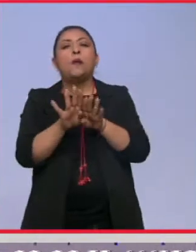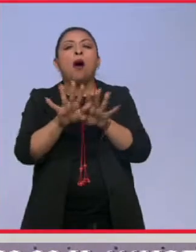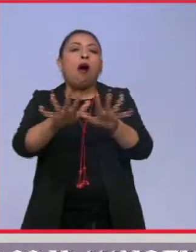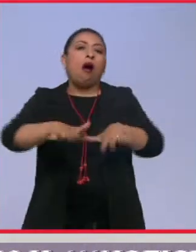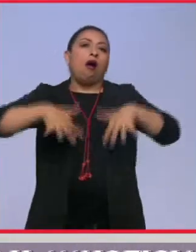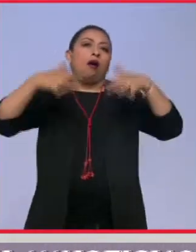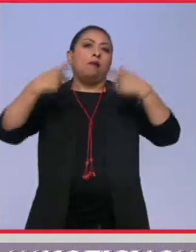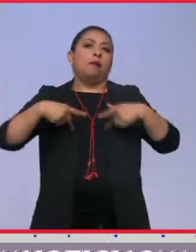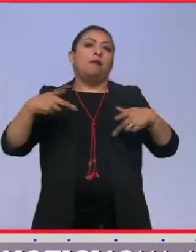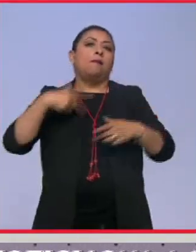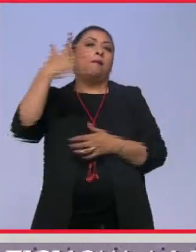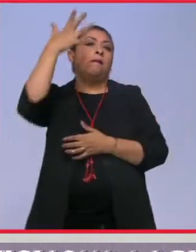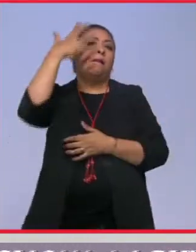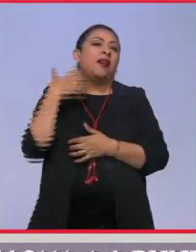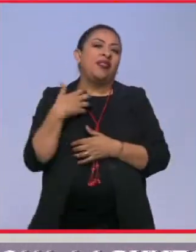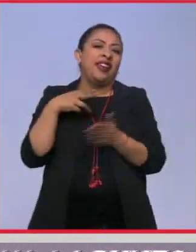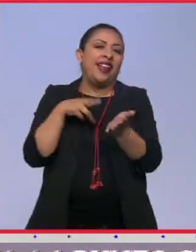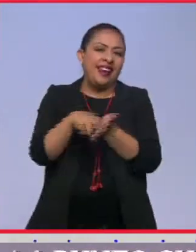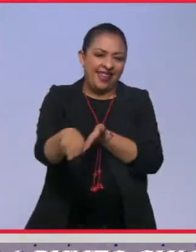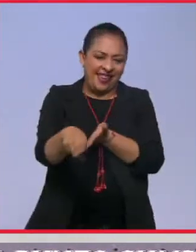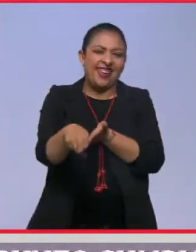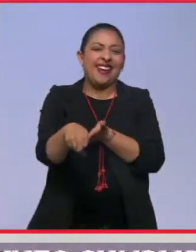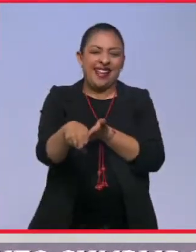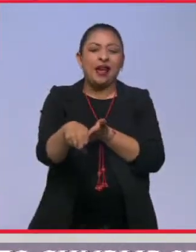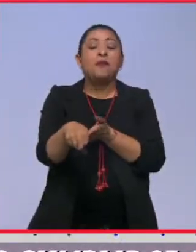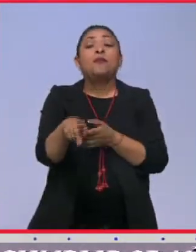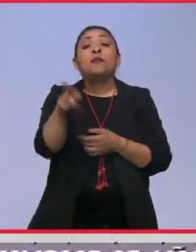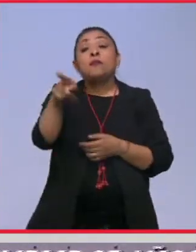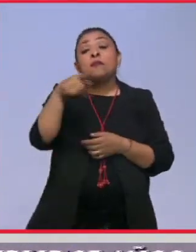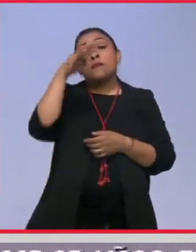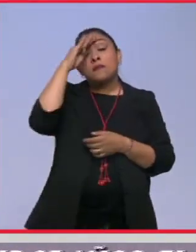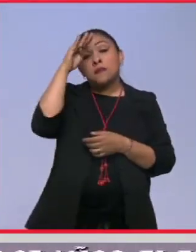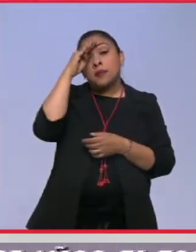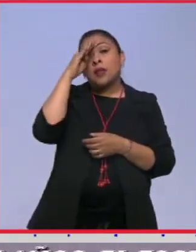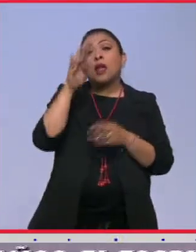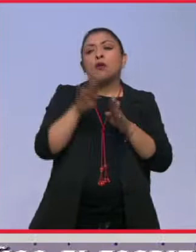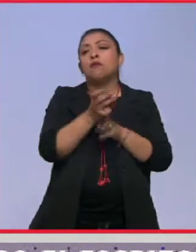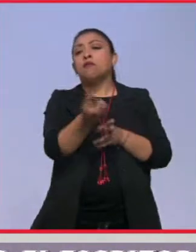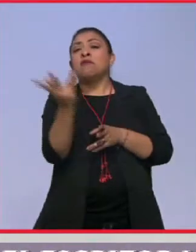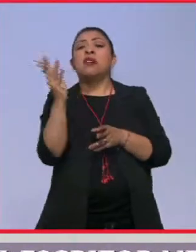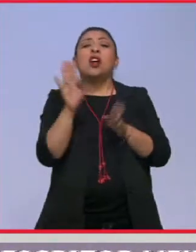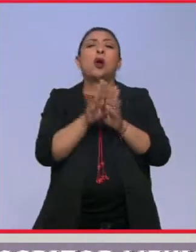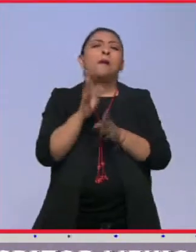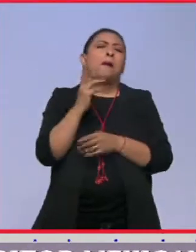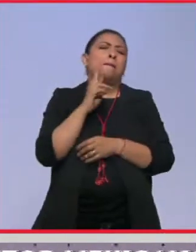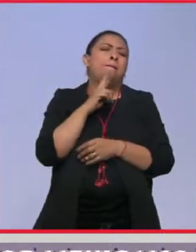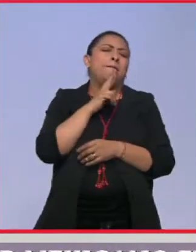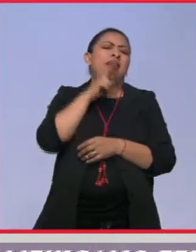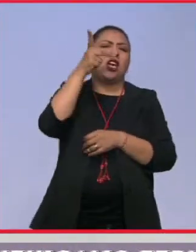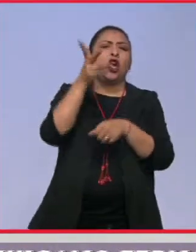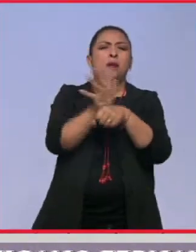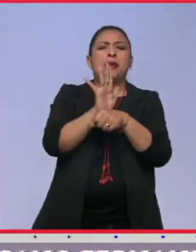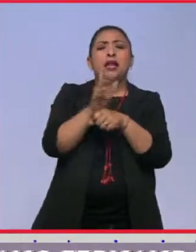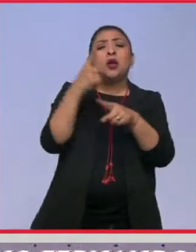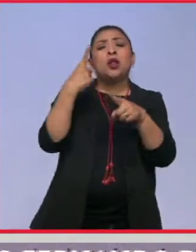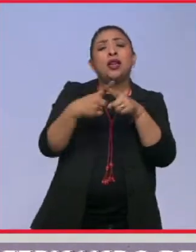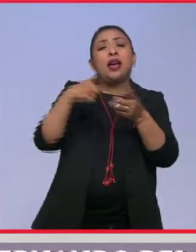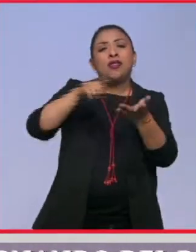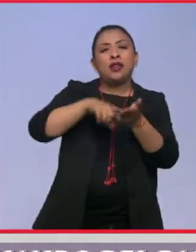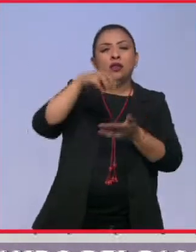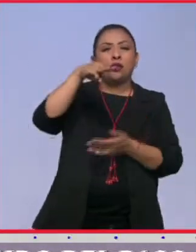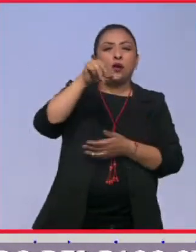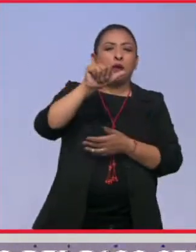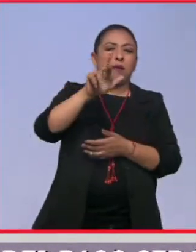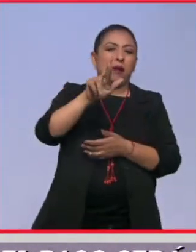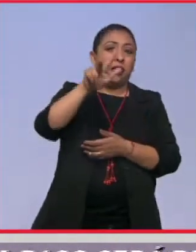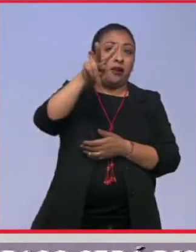público, ¿no? Es Pantera Negra, ¿no? Wow, sí. Pantera Negra, que es considerada por muchos como la mejor película realizada dentro de Marvel